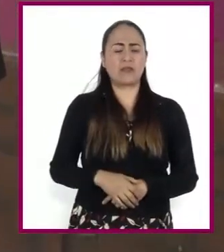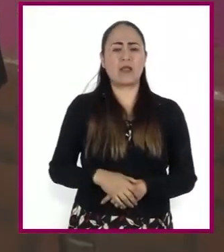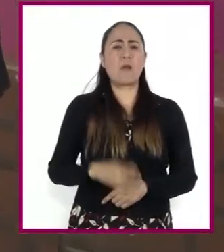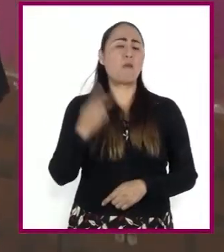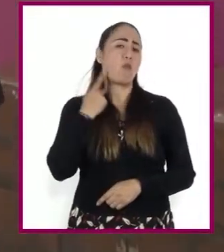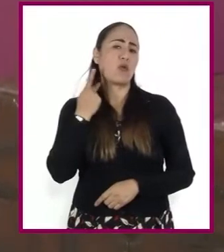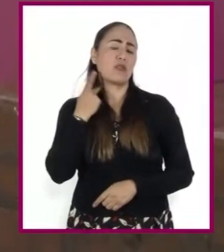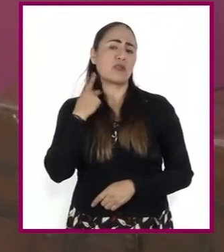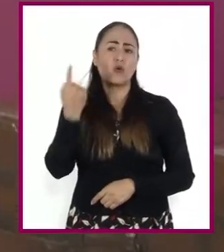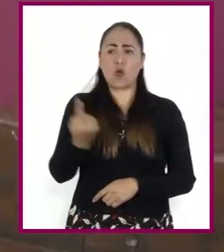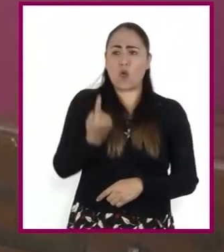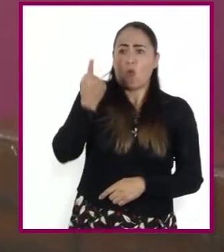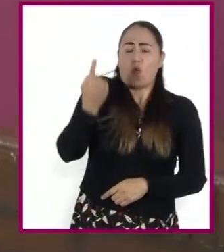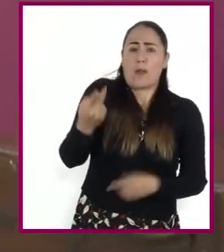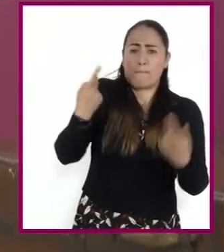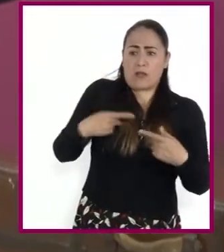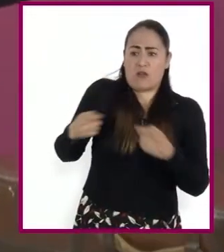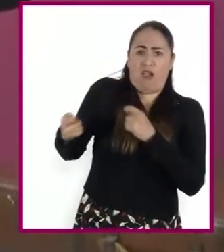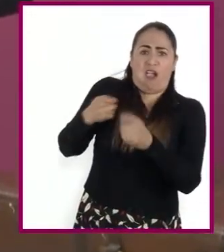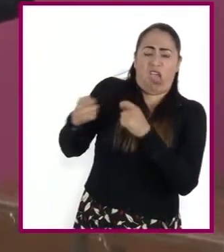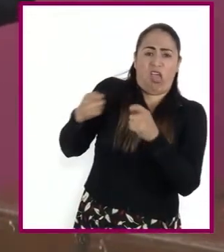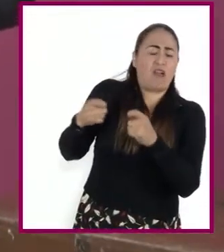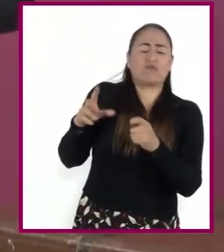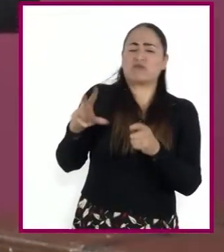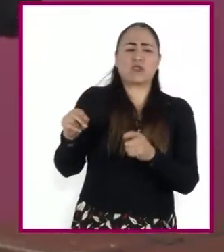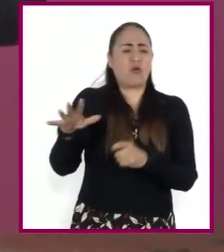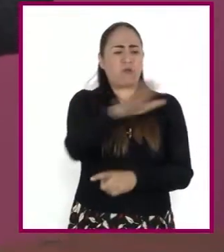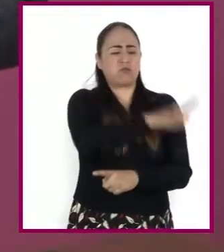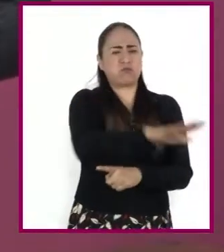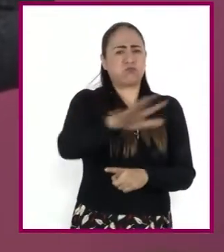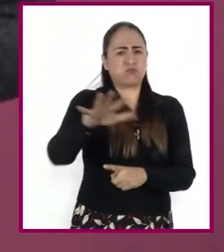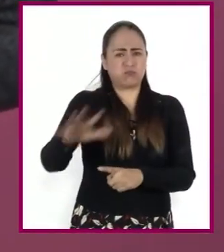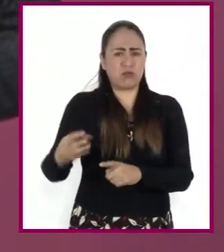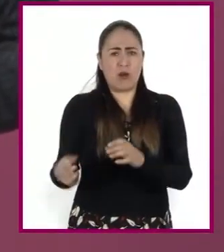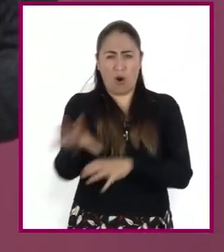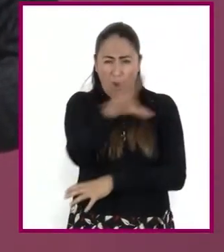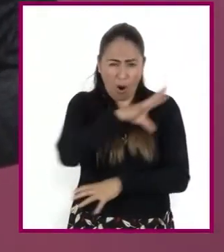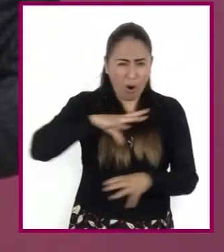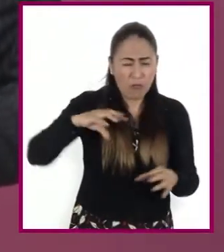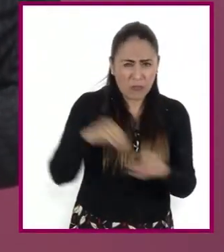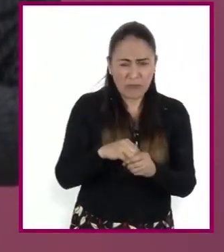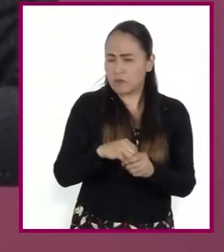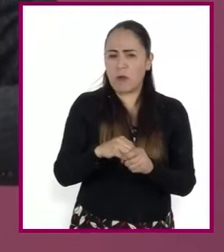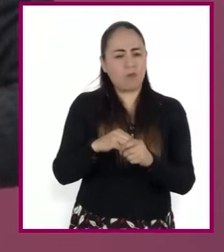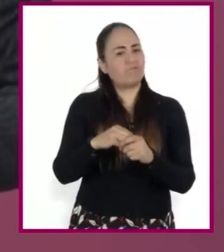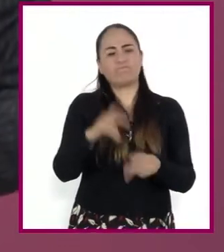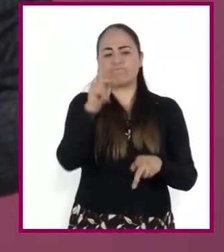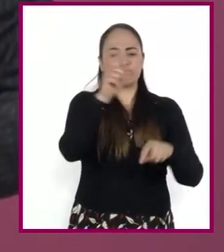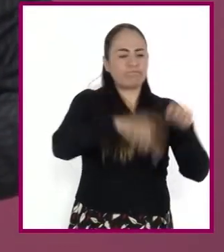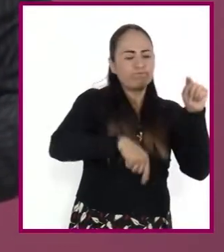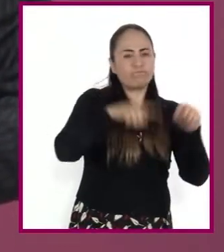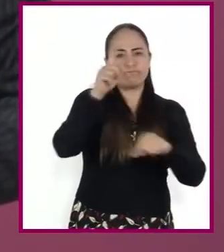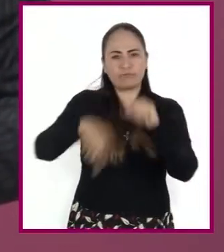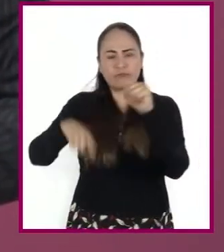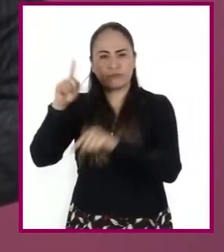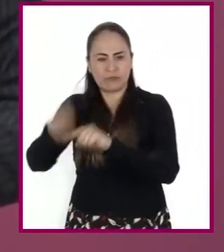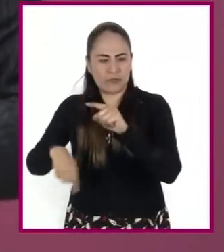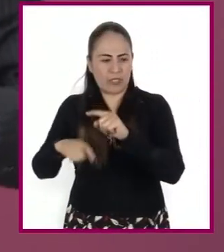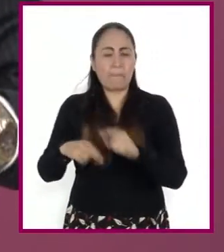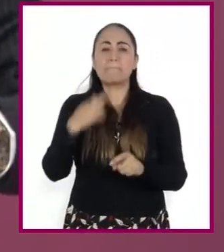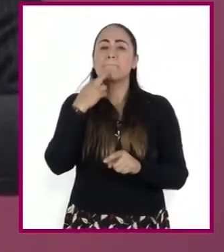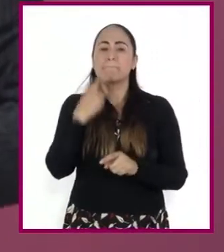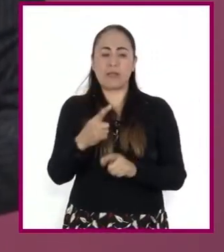de 1527. Y al morir Alonso de Estrada y Gonzalo de Sandoval asumieron el